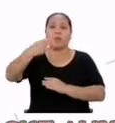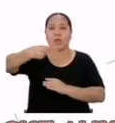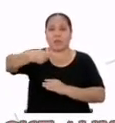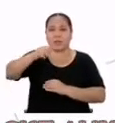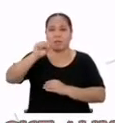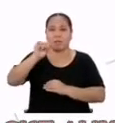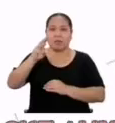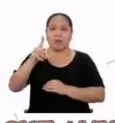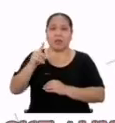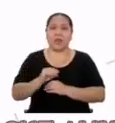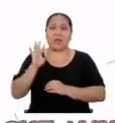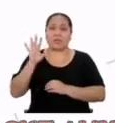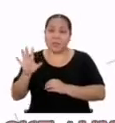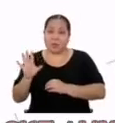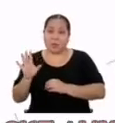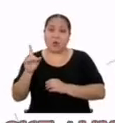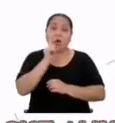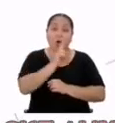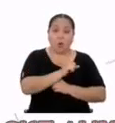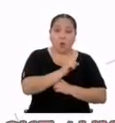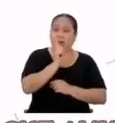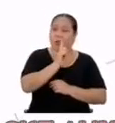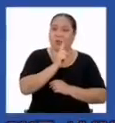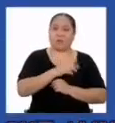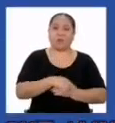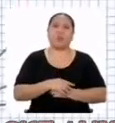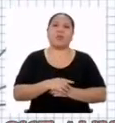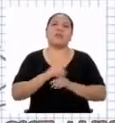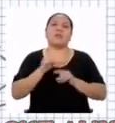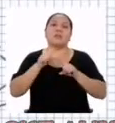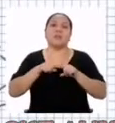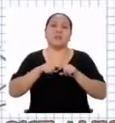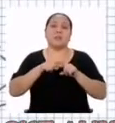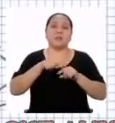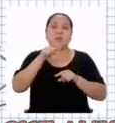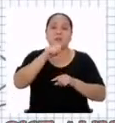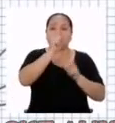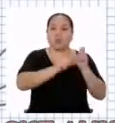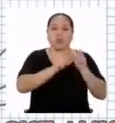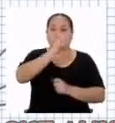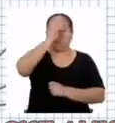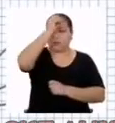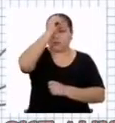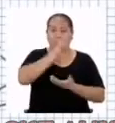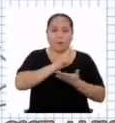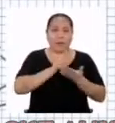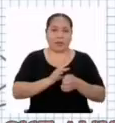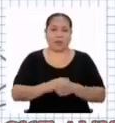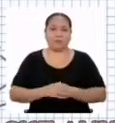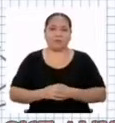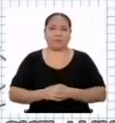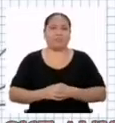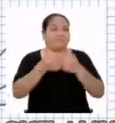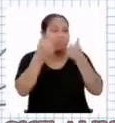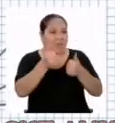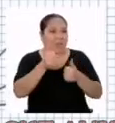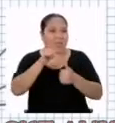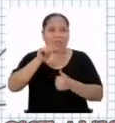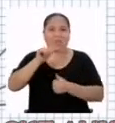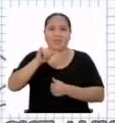de 5-1 respecto a las analfabetas. Muy bien, Yaremis. Ahora